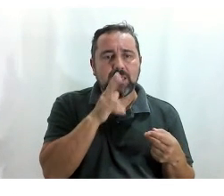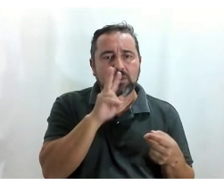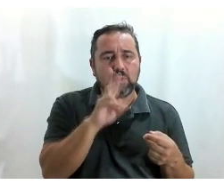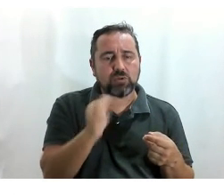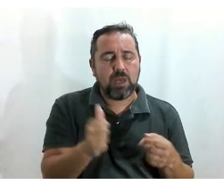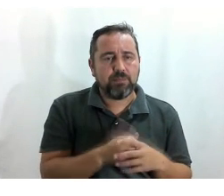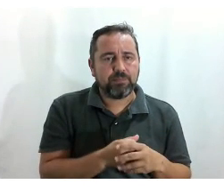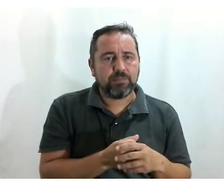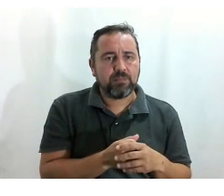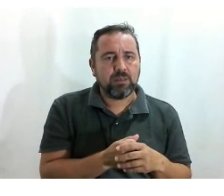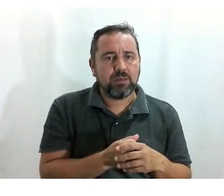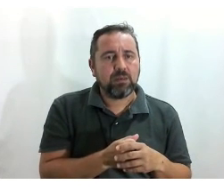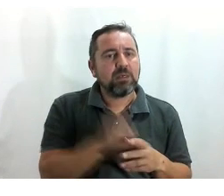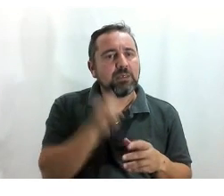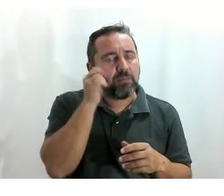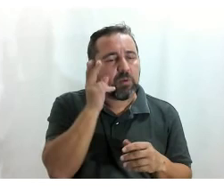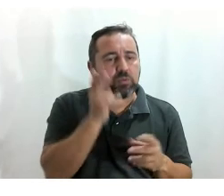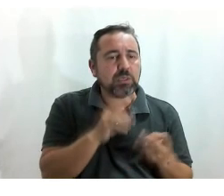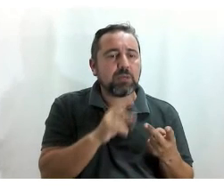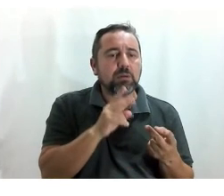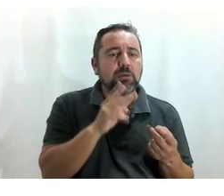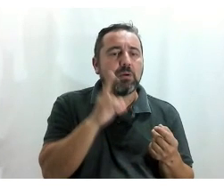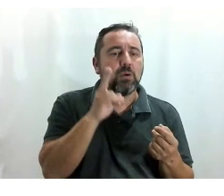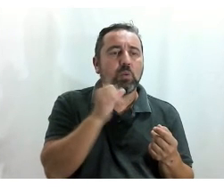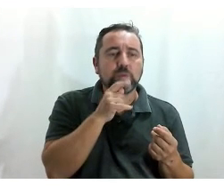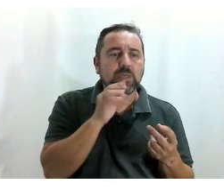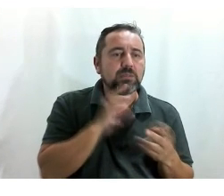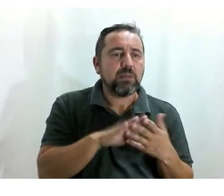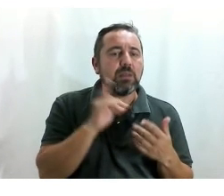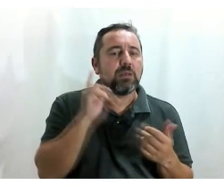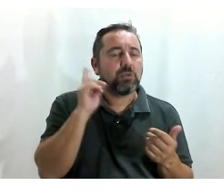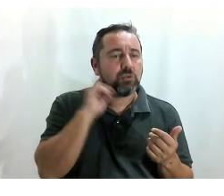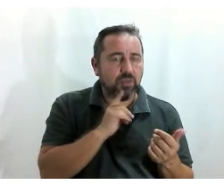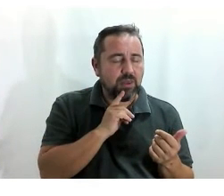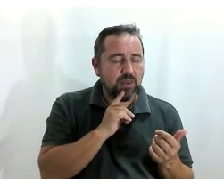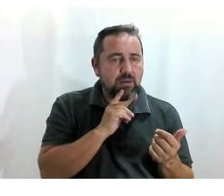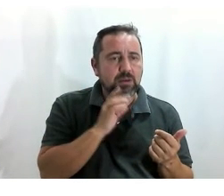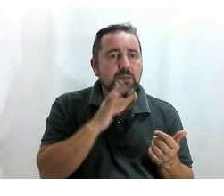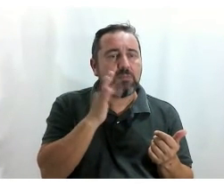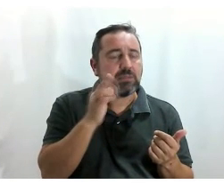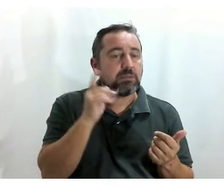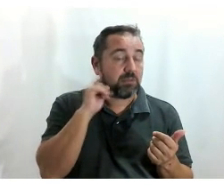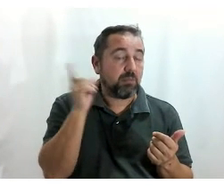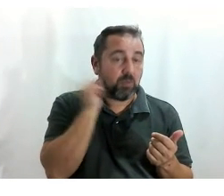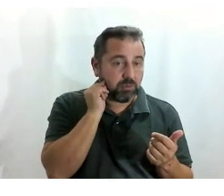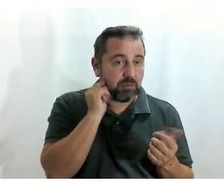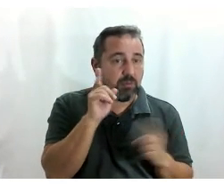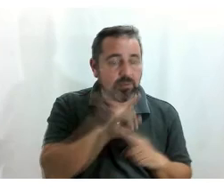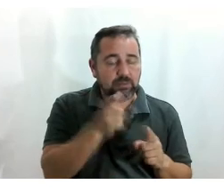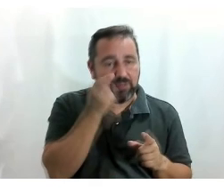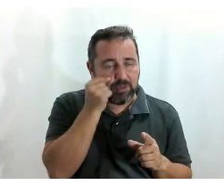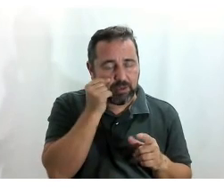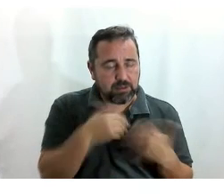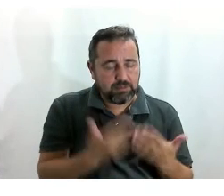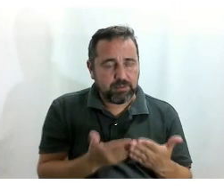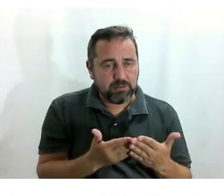Usher es una patología que causa una sordera sindrómica que, además de hipoacusia, presenta ceguera.